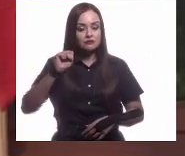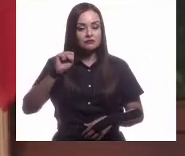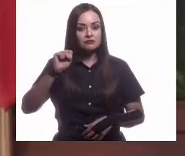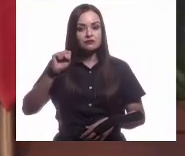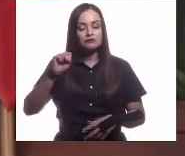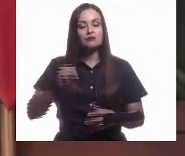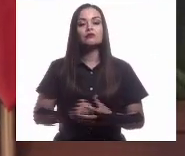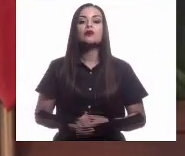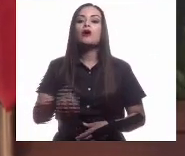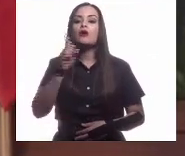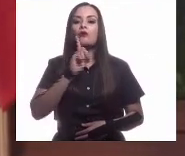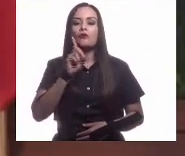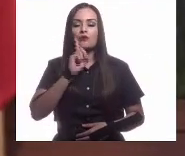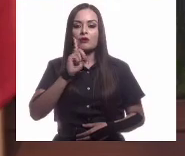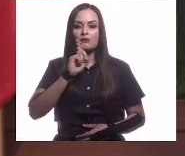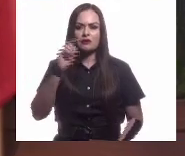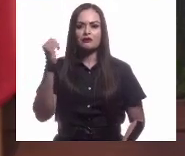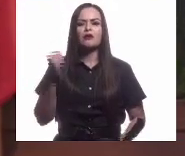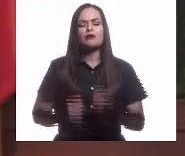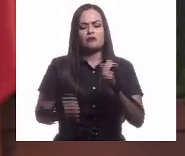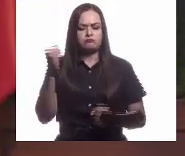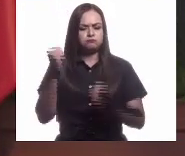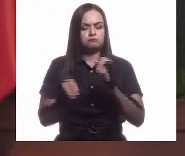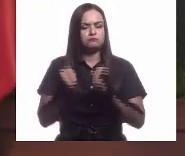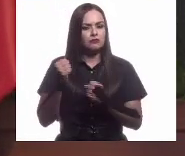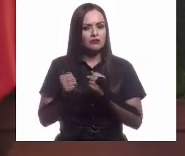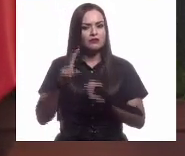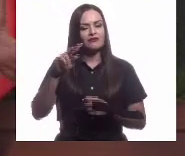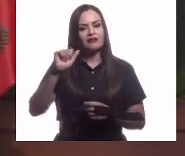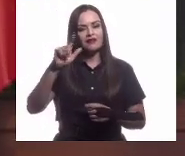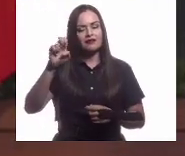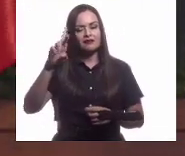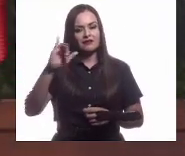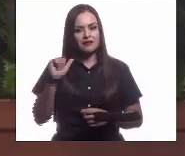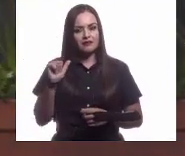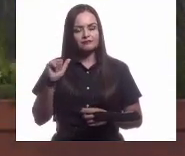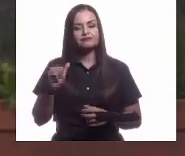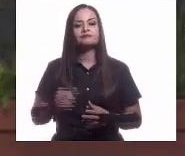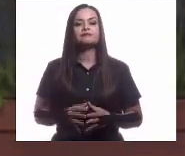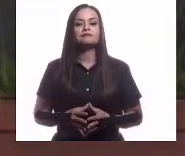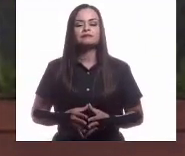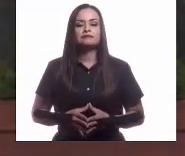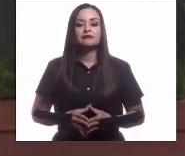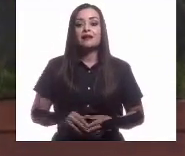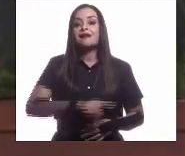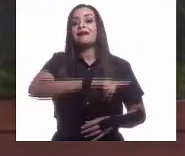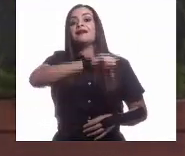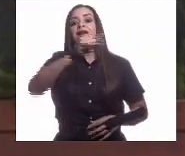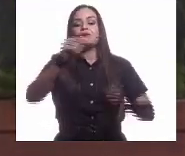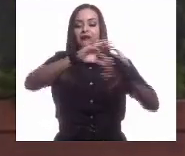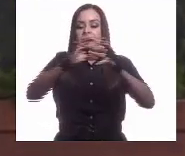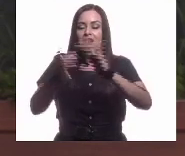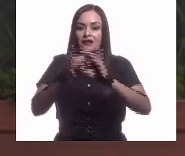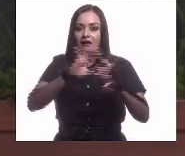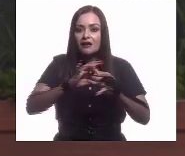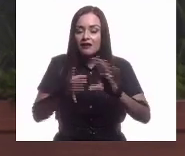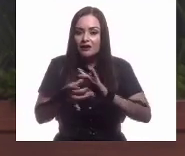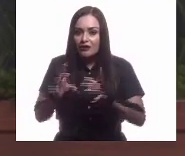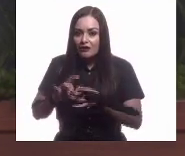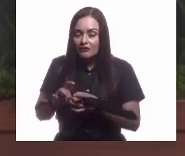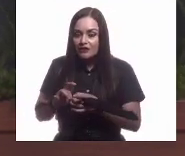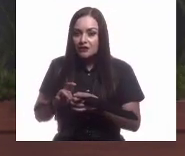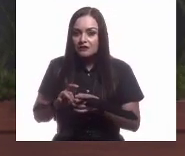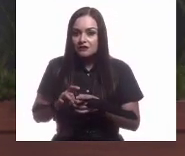en atletismo que se llama Valeria González. Y la historia no termina ahí. Después de las Olimpiadas se celebraron los